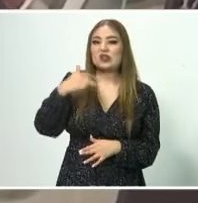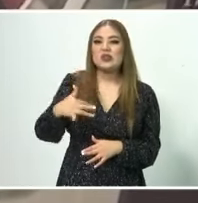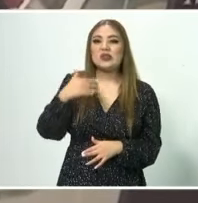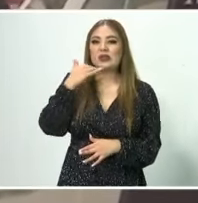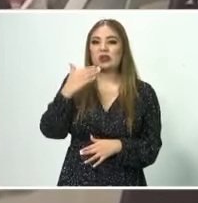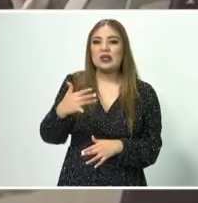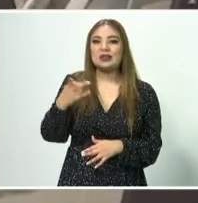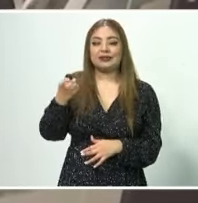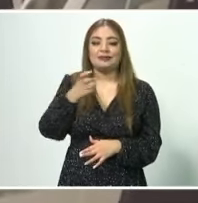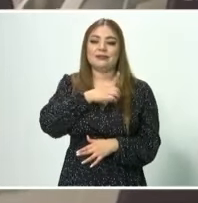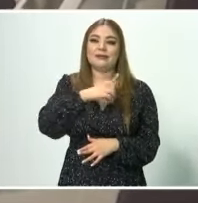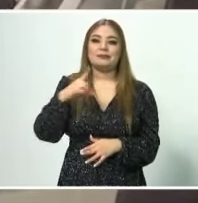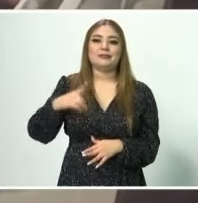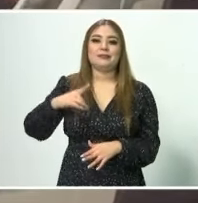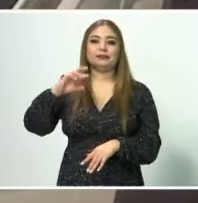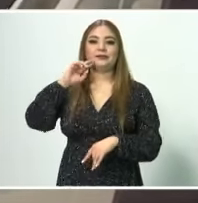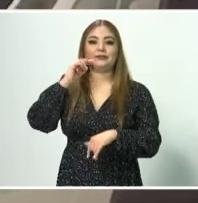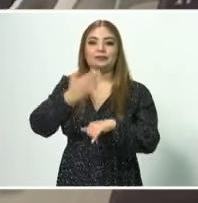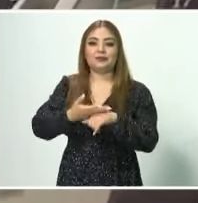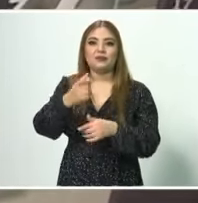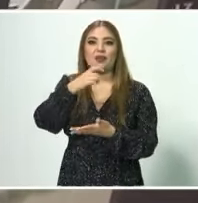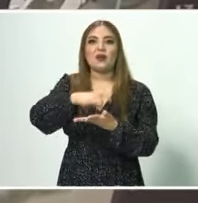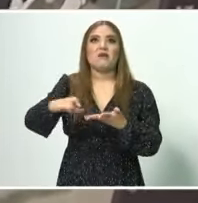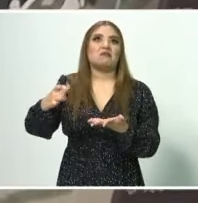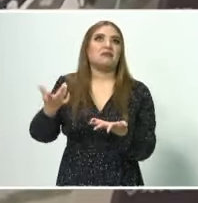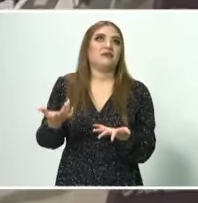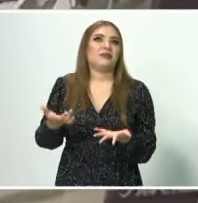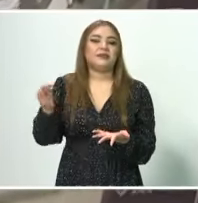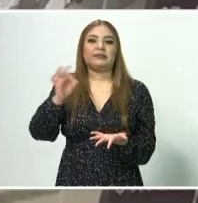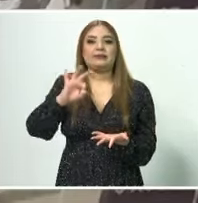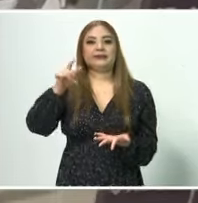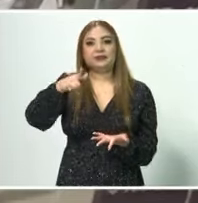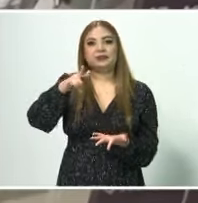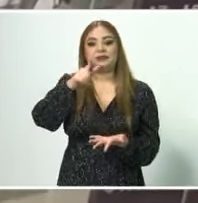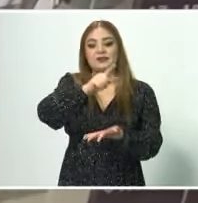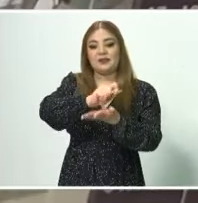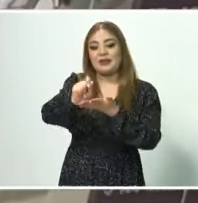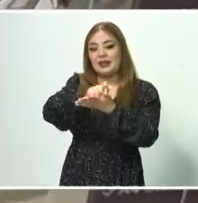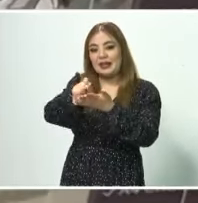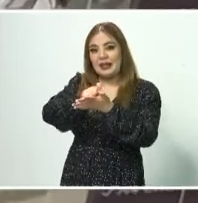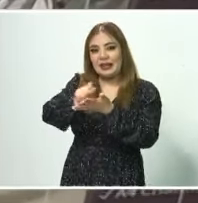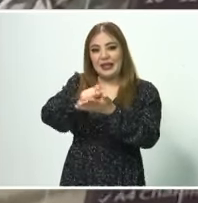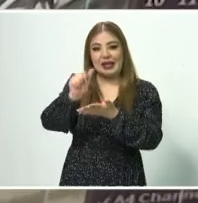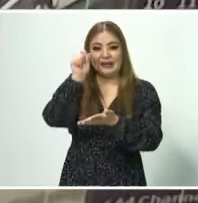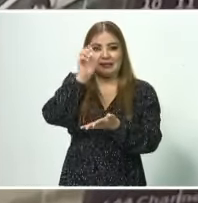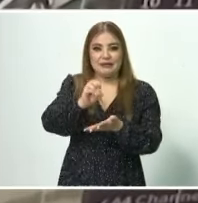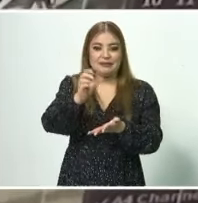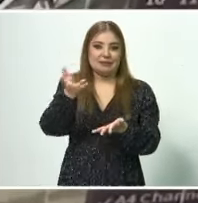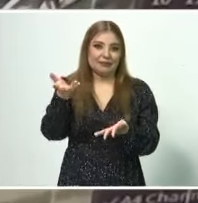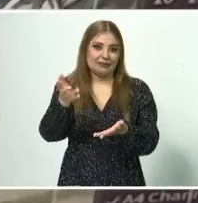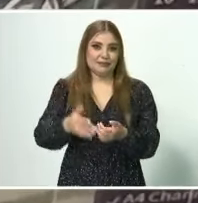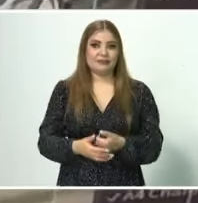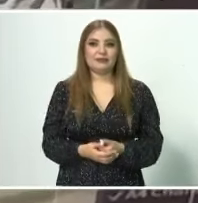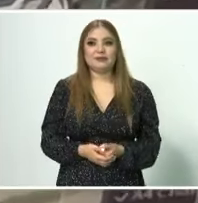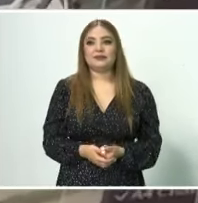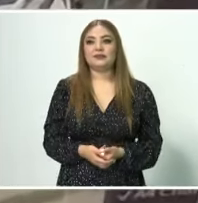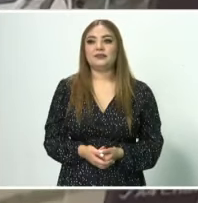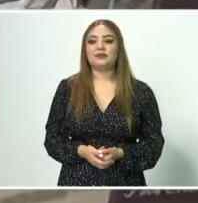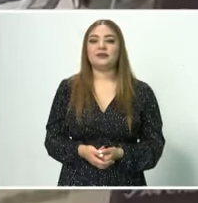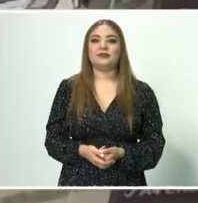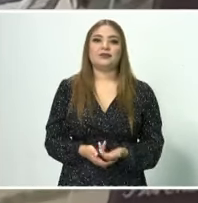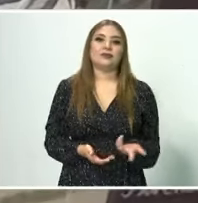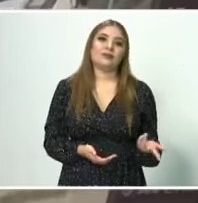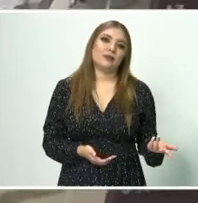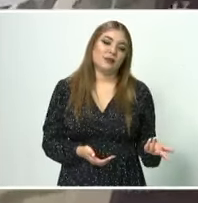ser un poquito responsables comprar no sé un detergente y darle una talladita no Kirk o